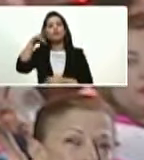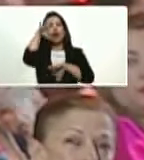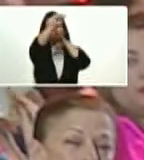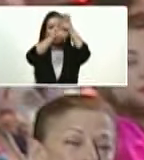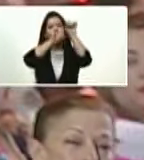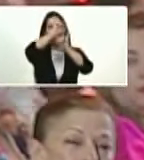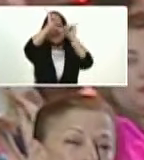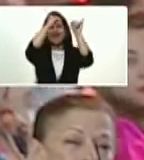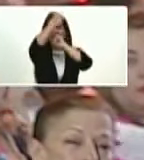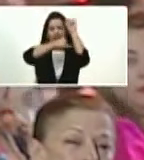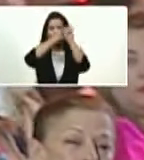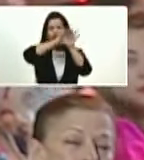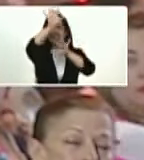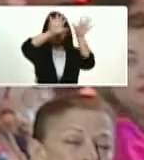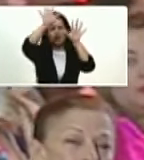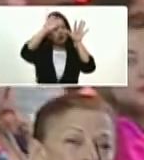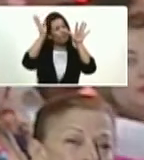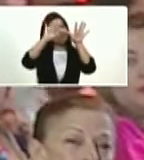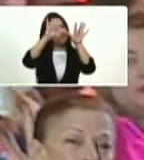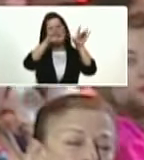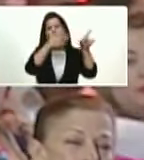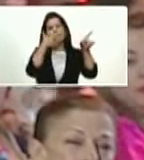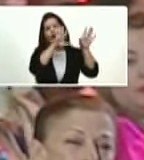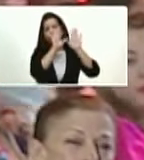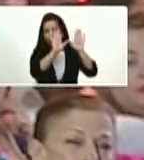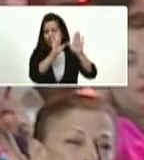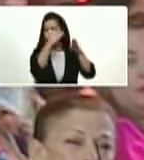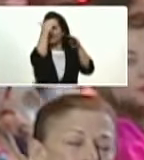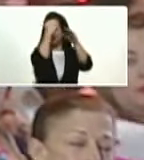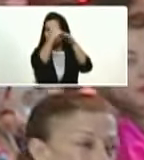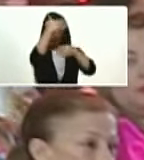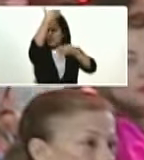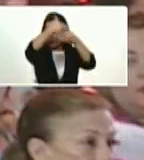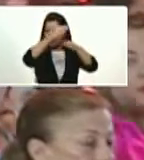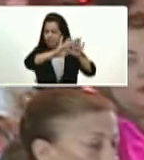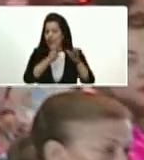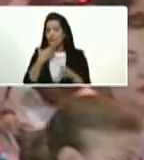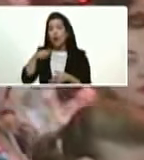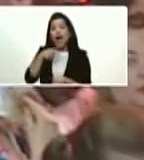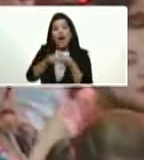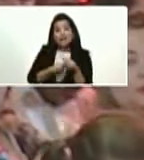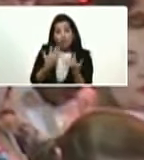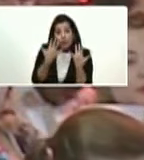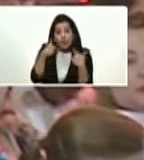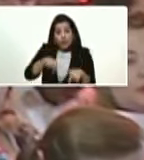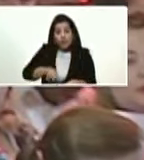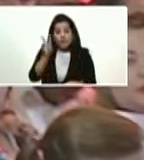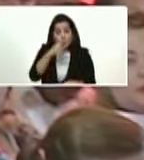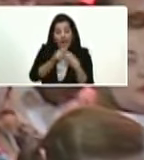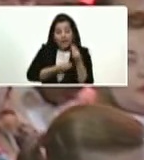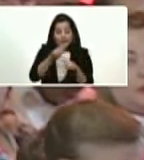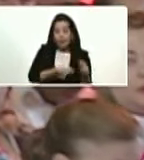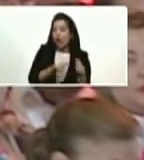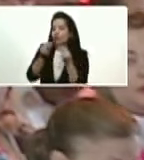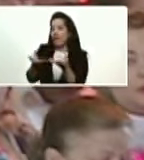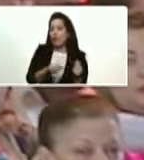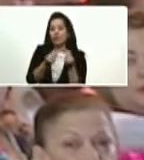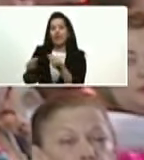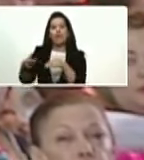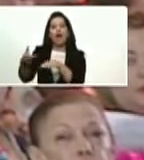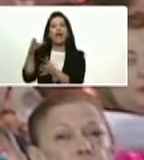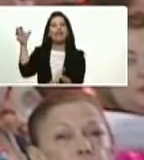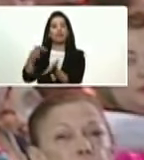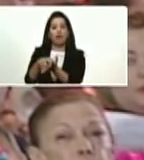momento un ahorro al Estado con la sustitución de importaciones con los camaradas de